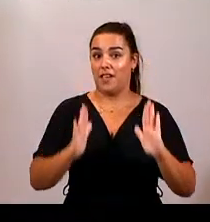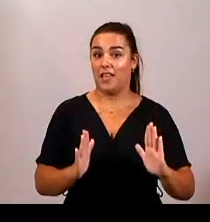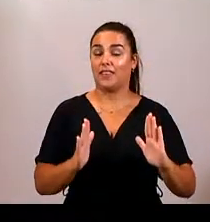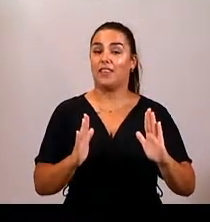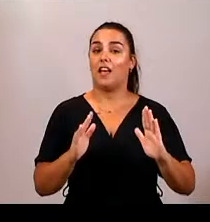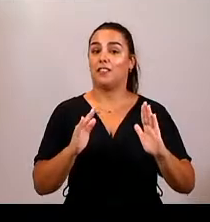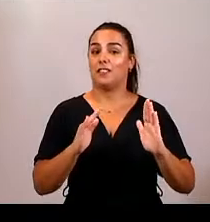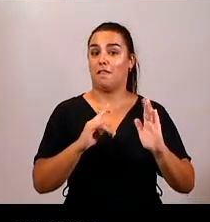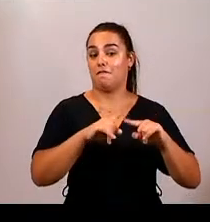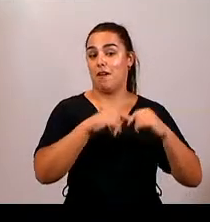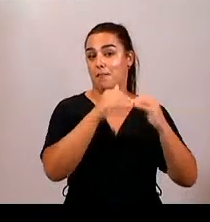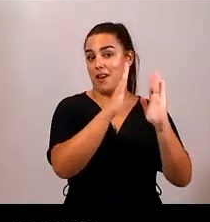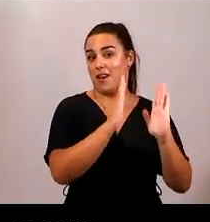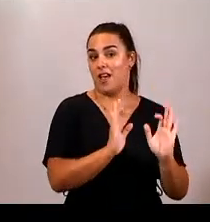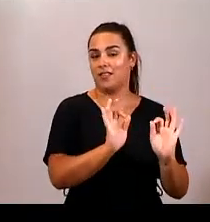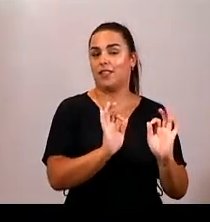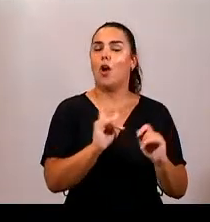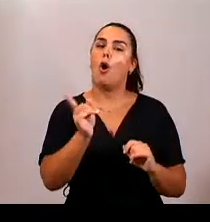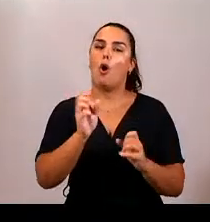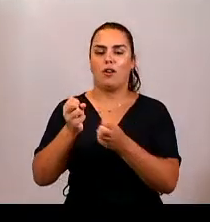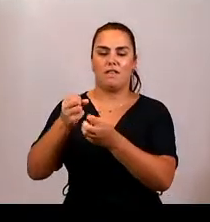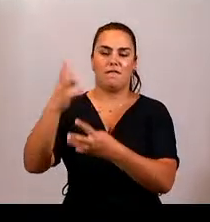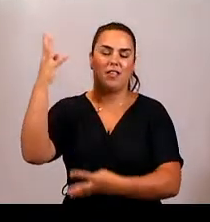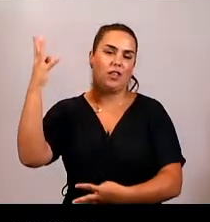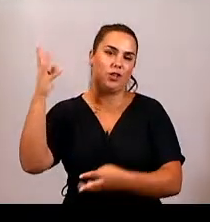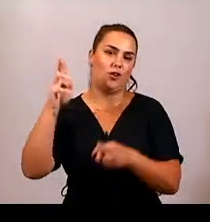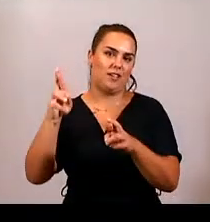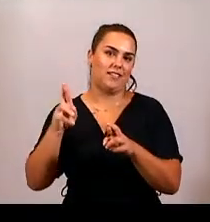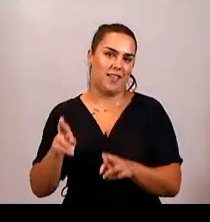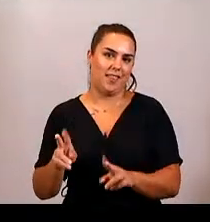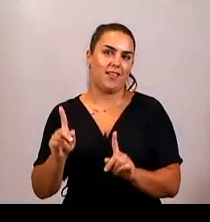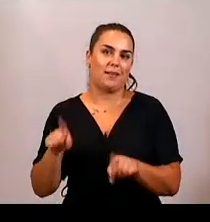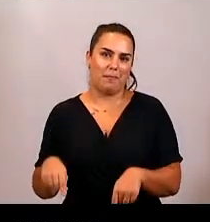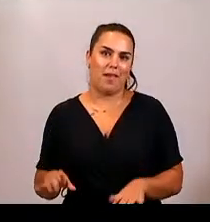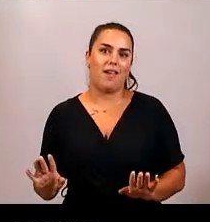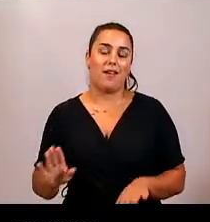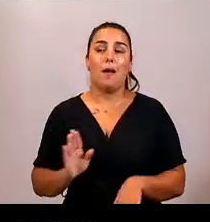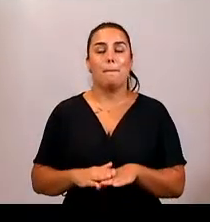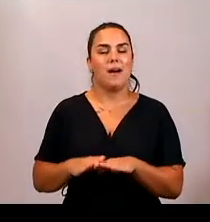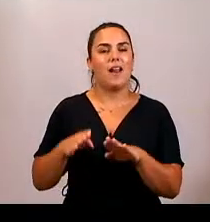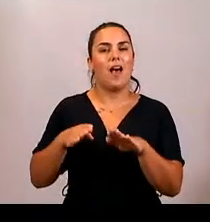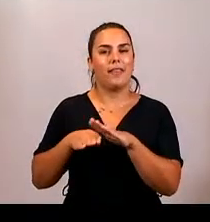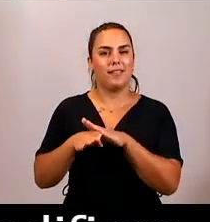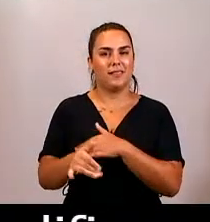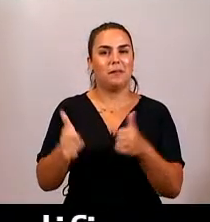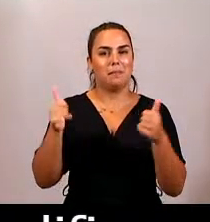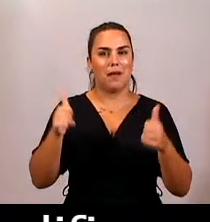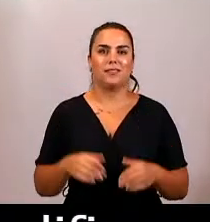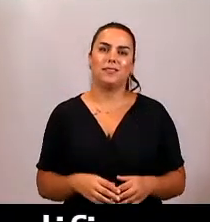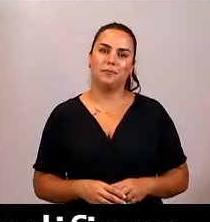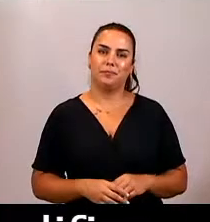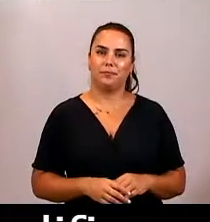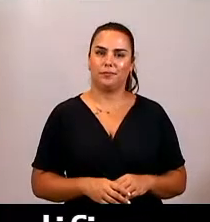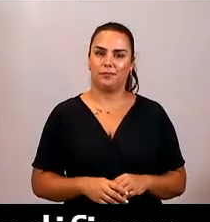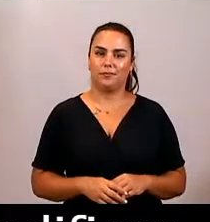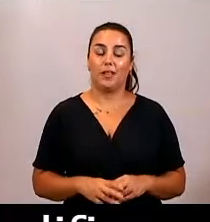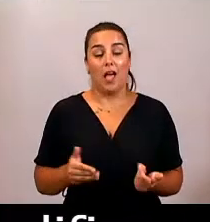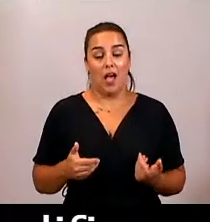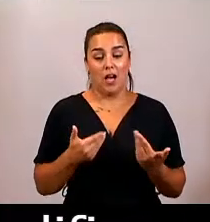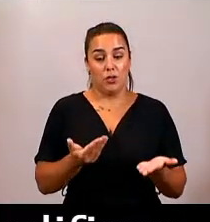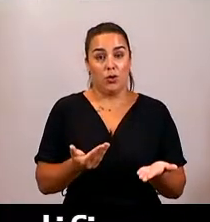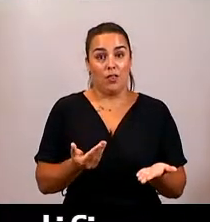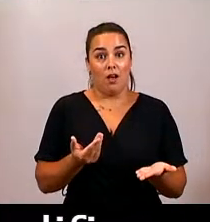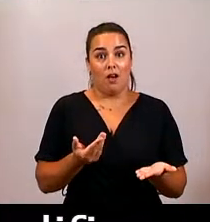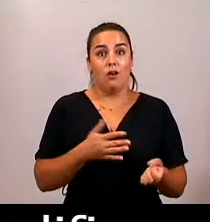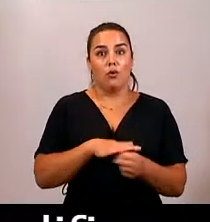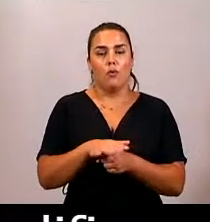unifamiliares como los que se encuentran en edificios residenciales a hacerlas más accesibles. La ayuda cubrirá